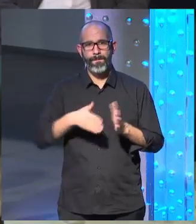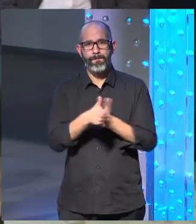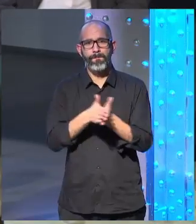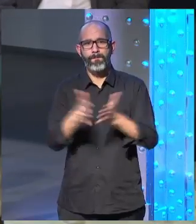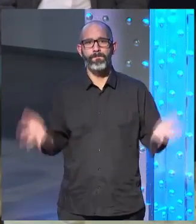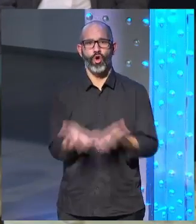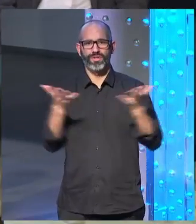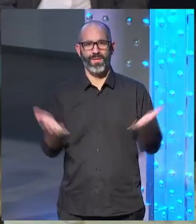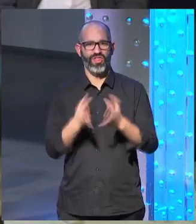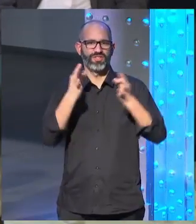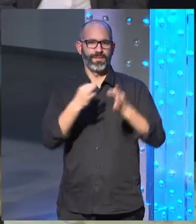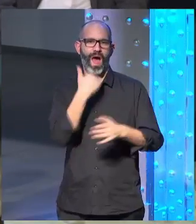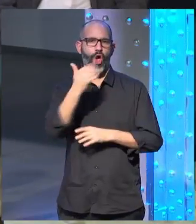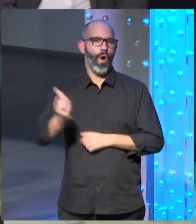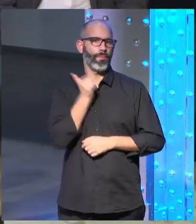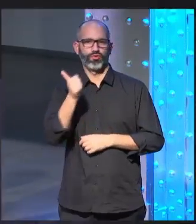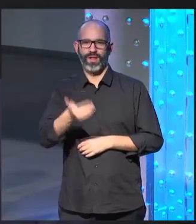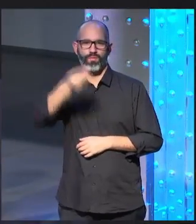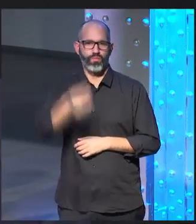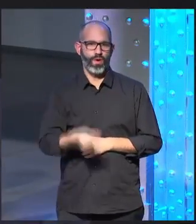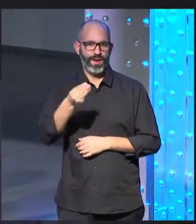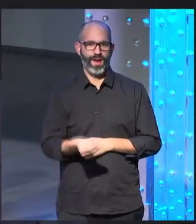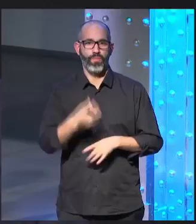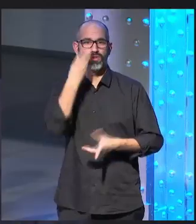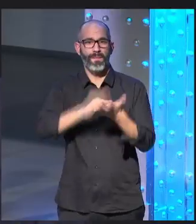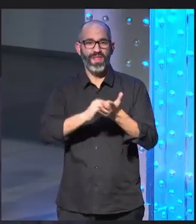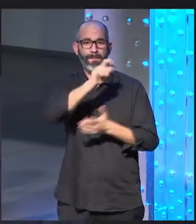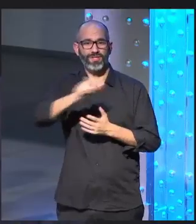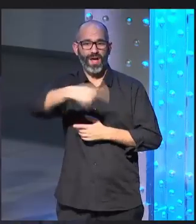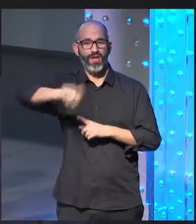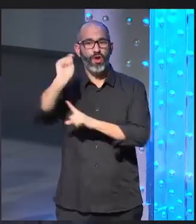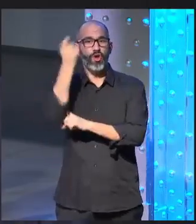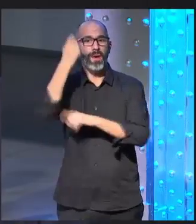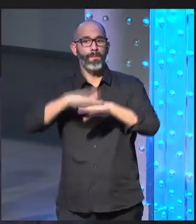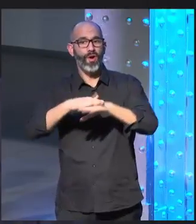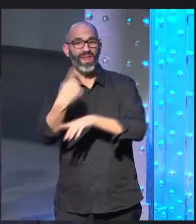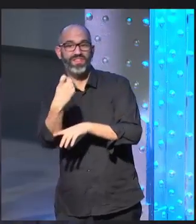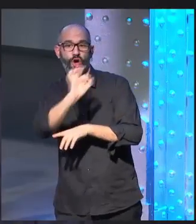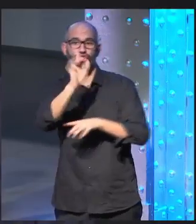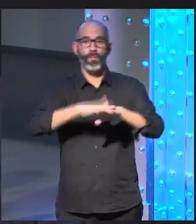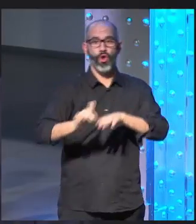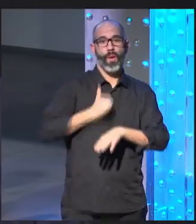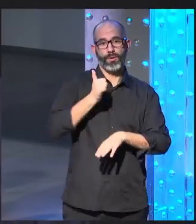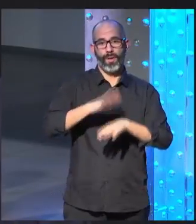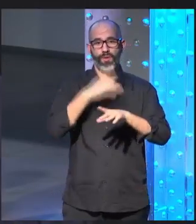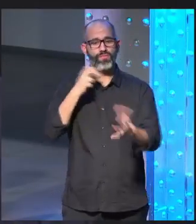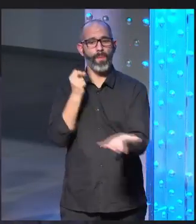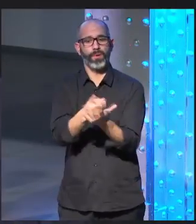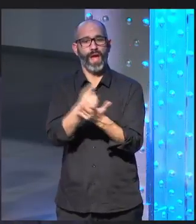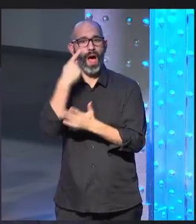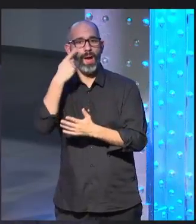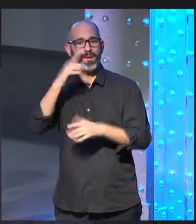motivación, en gran medida, siempre fue una oportunidad. No, mucha gente innova por necesidad y otros innovan por oportunidad. En la encuesta que hicimos,